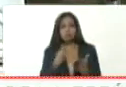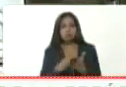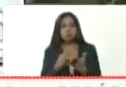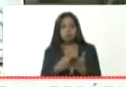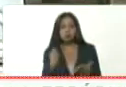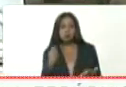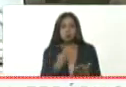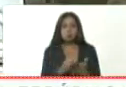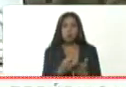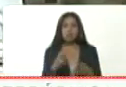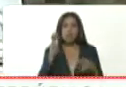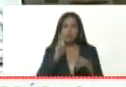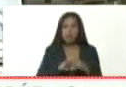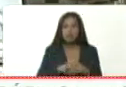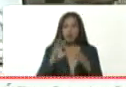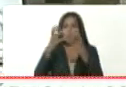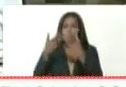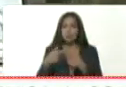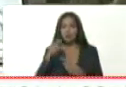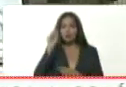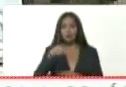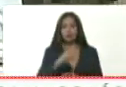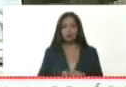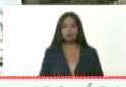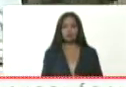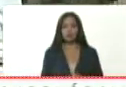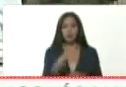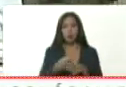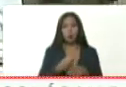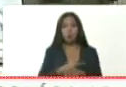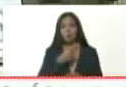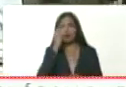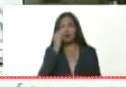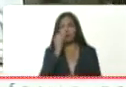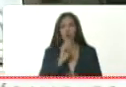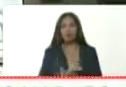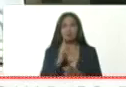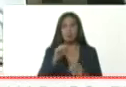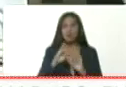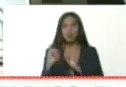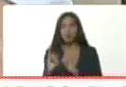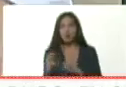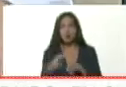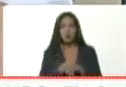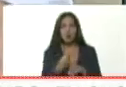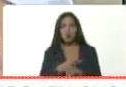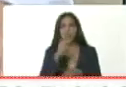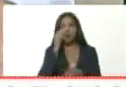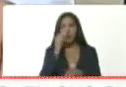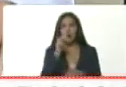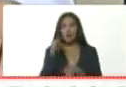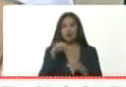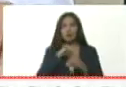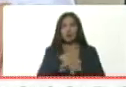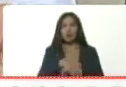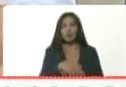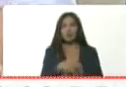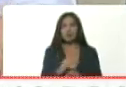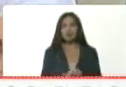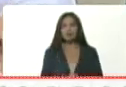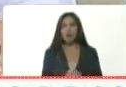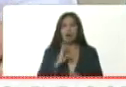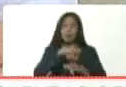sentarse con los empresarios los gobernadores en este caso el gobernador esto rodríguez a